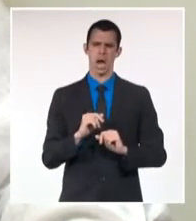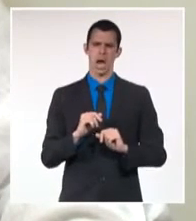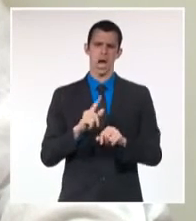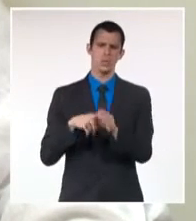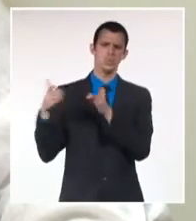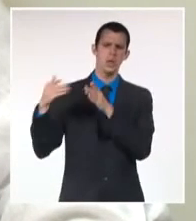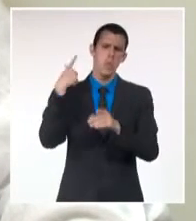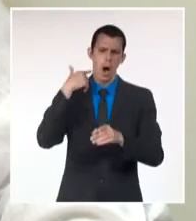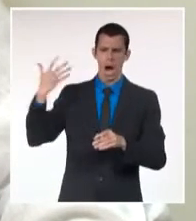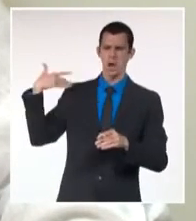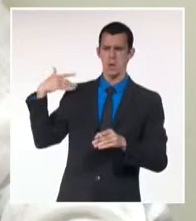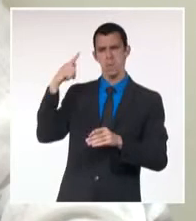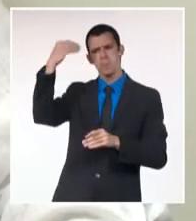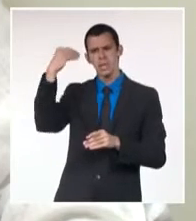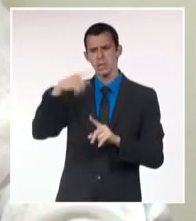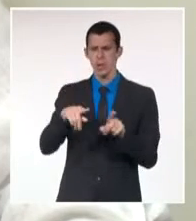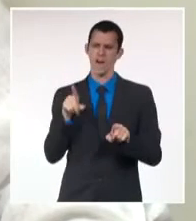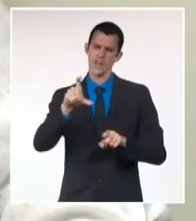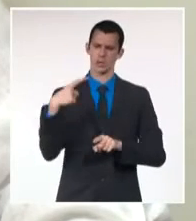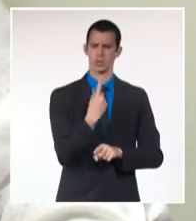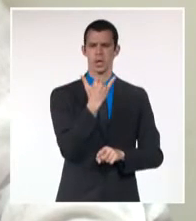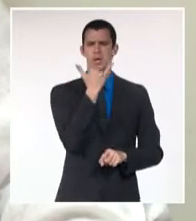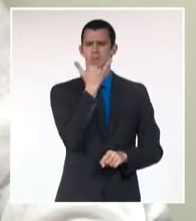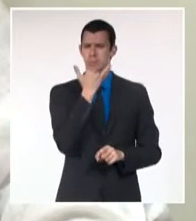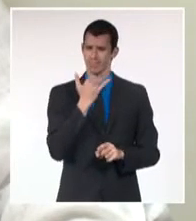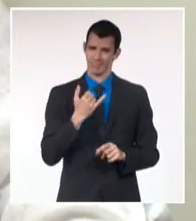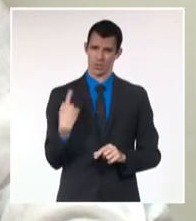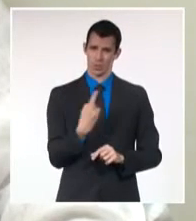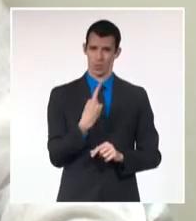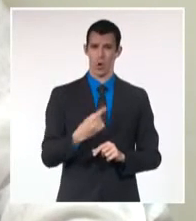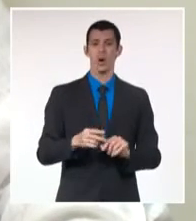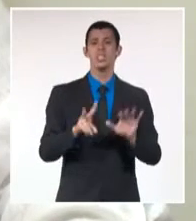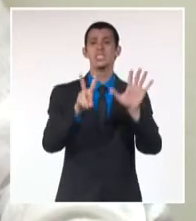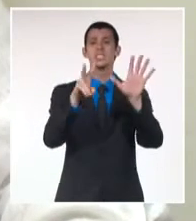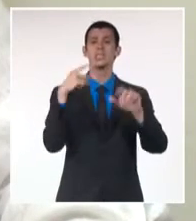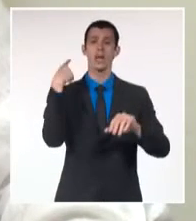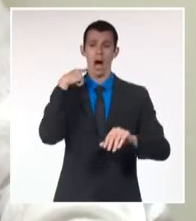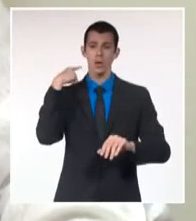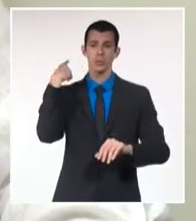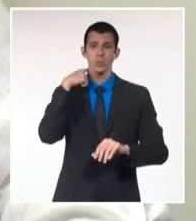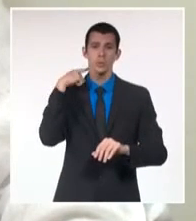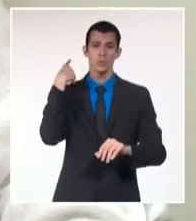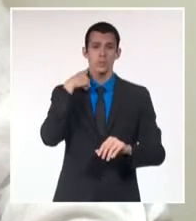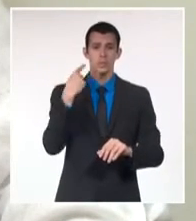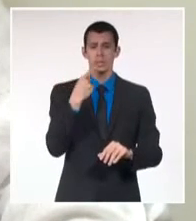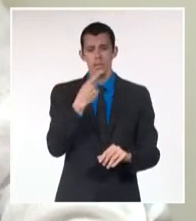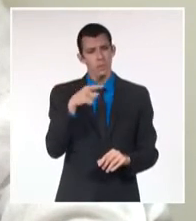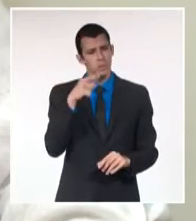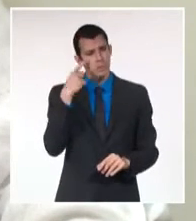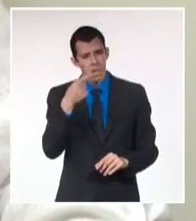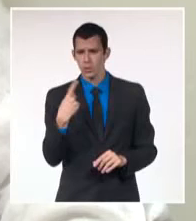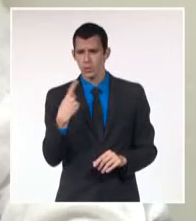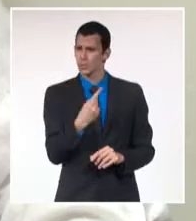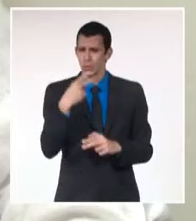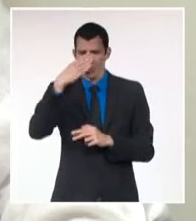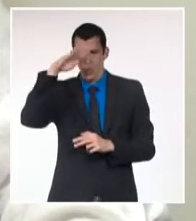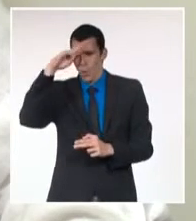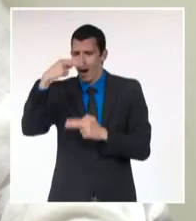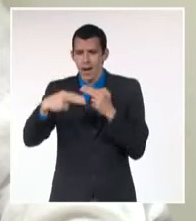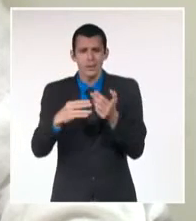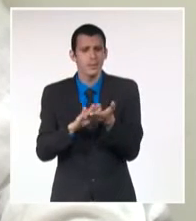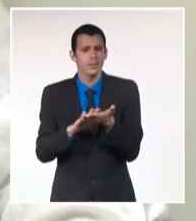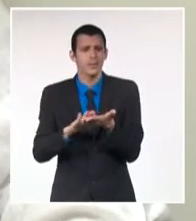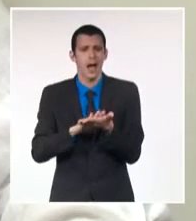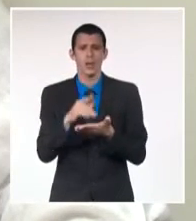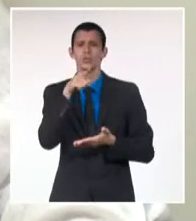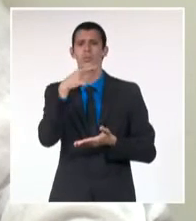dando razonamientos, argumentos, elementos de por qué aquellos que ellos consideraron ataques en su momento no sucedieron. En ningún momento